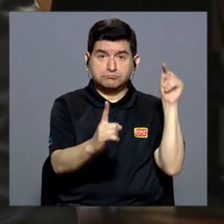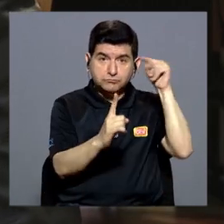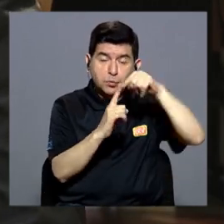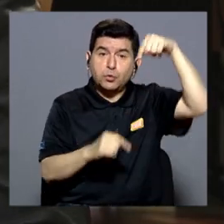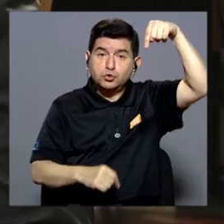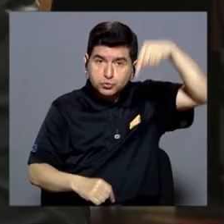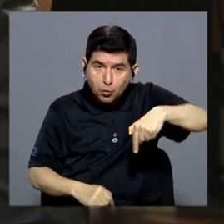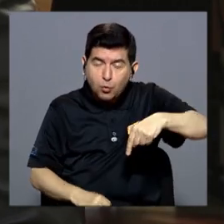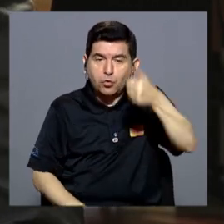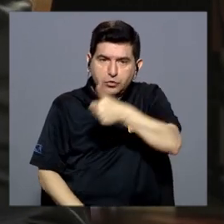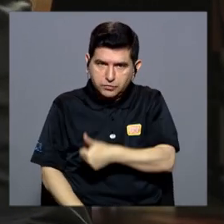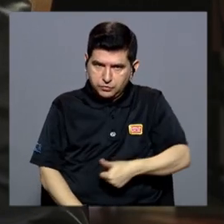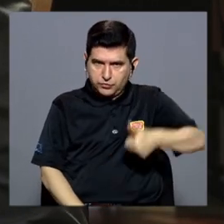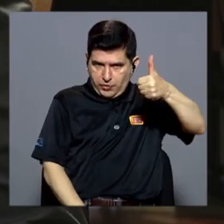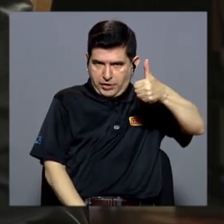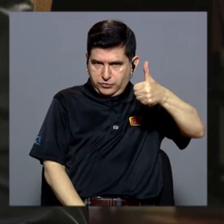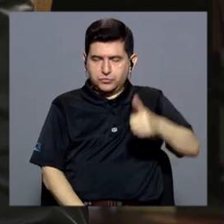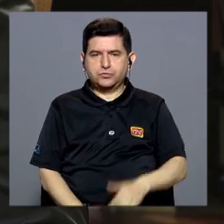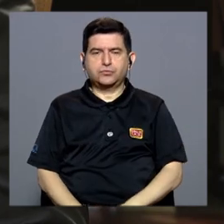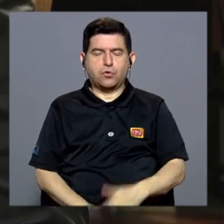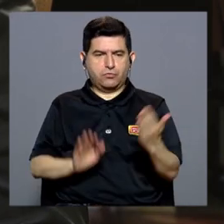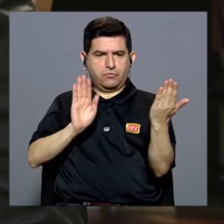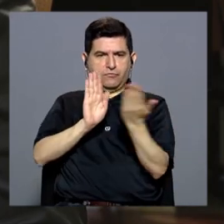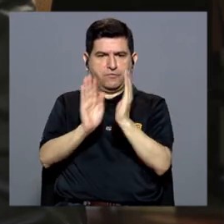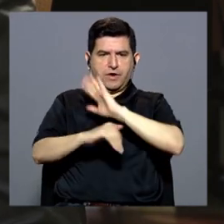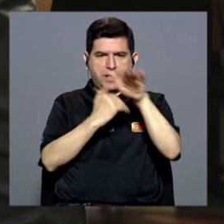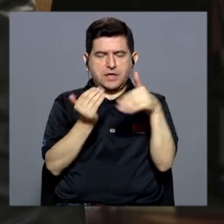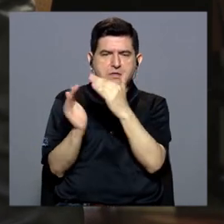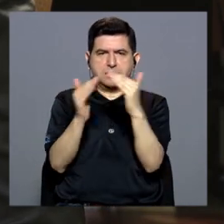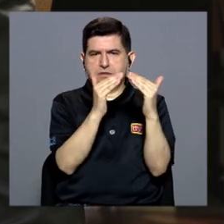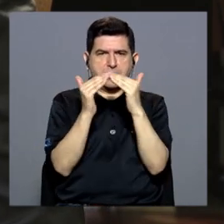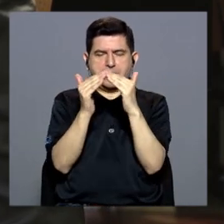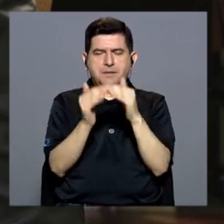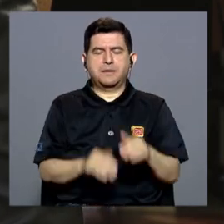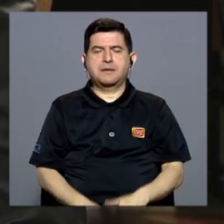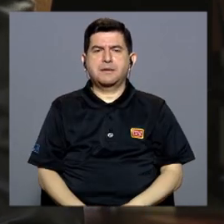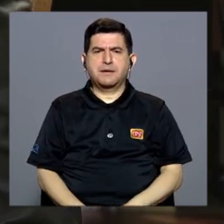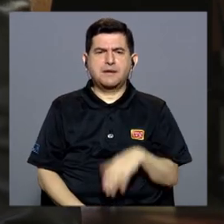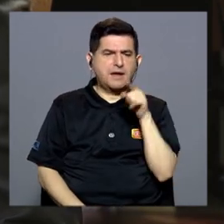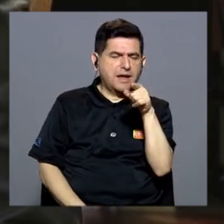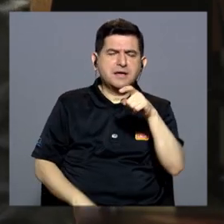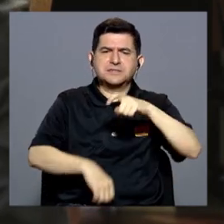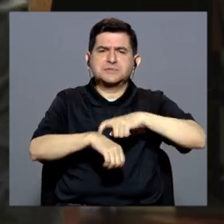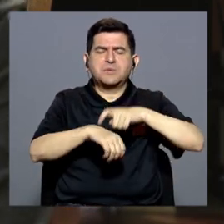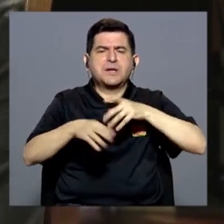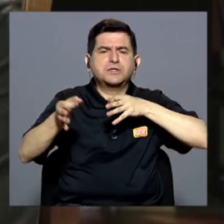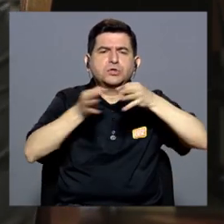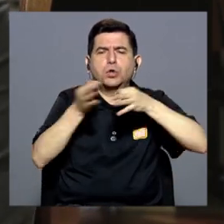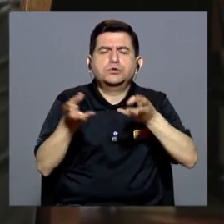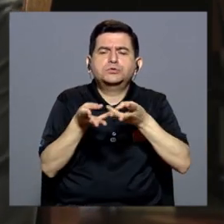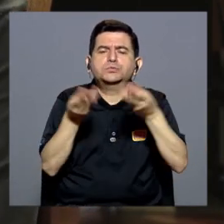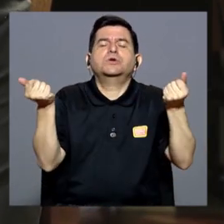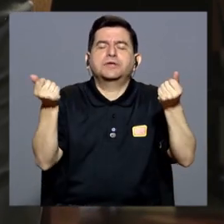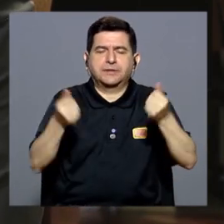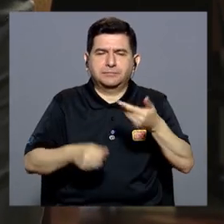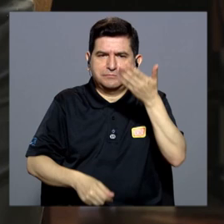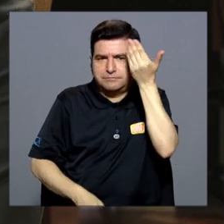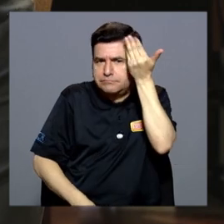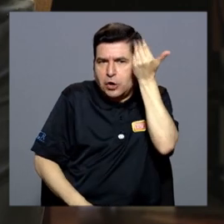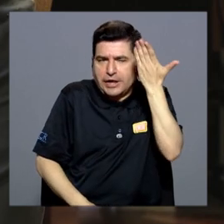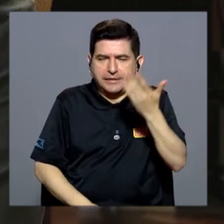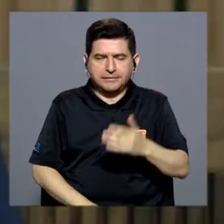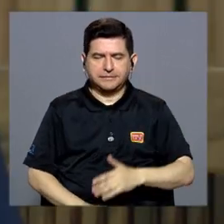hoy el rector se pone de frente a toda la ciudadanía y le da un rendimiento de cuentas.